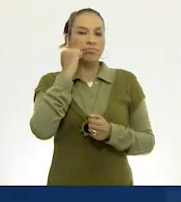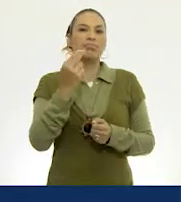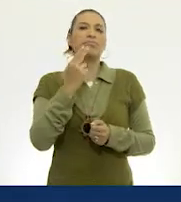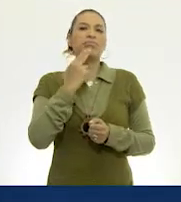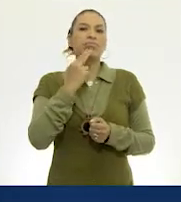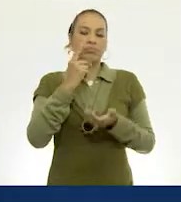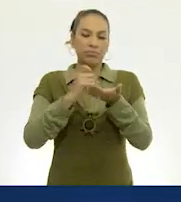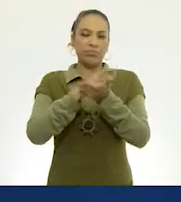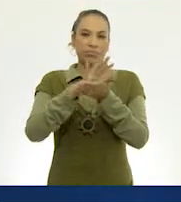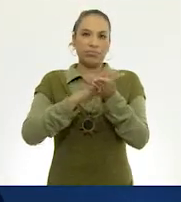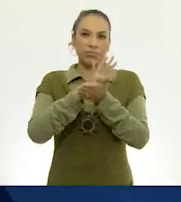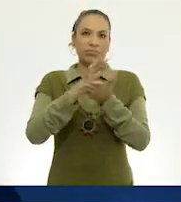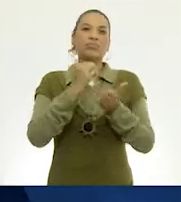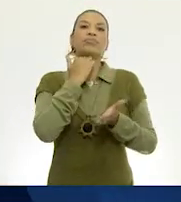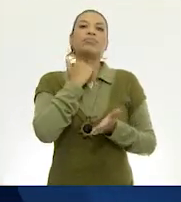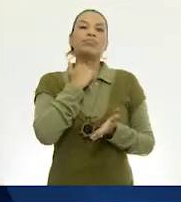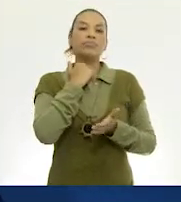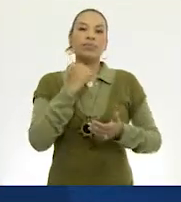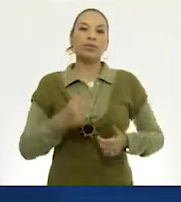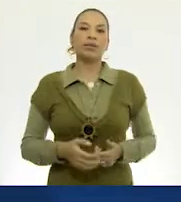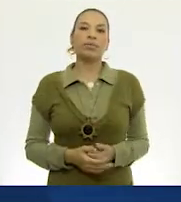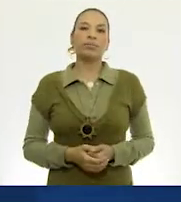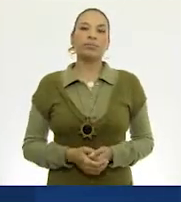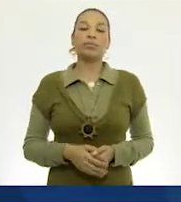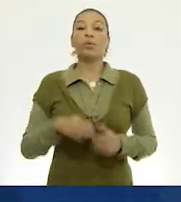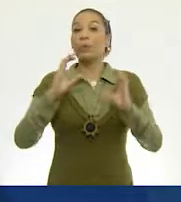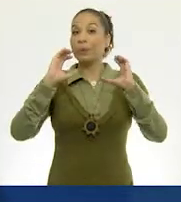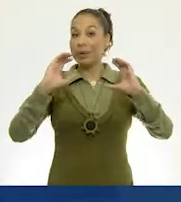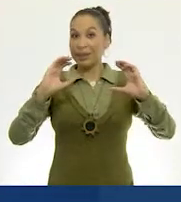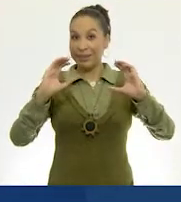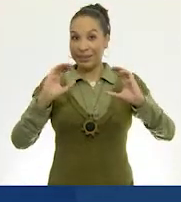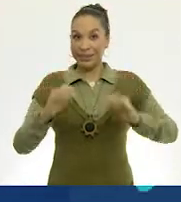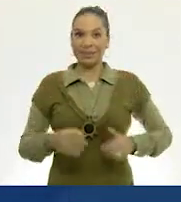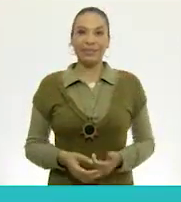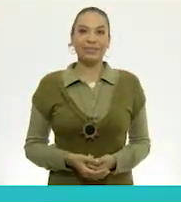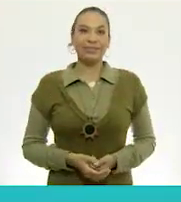usa desinfectantes a base de alcohol. ¡Cuídate!